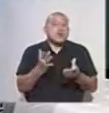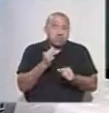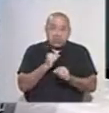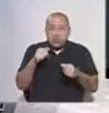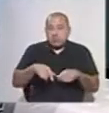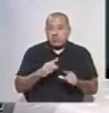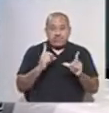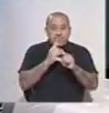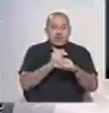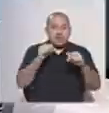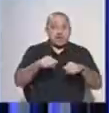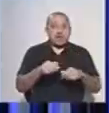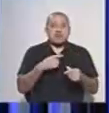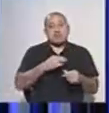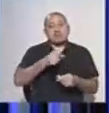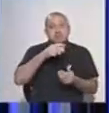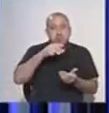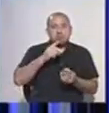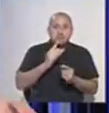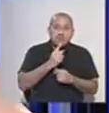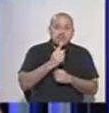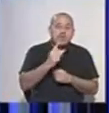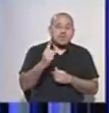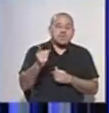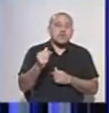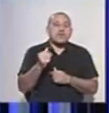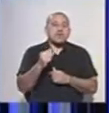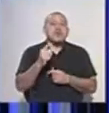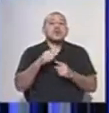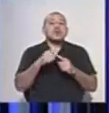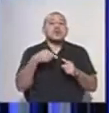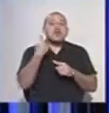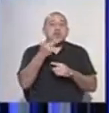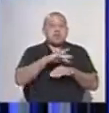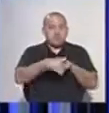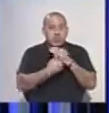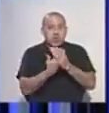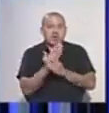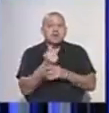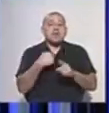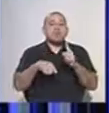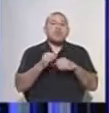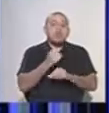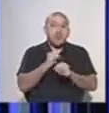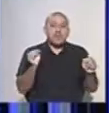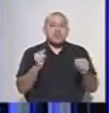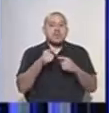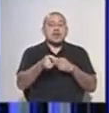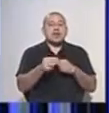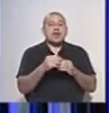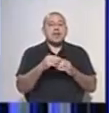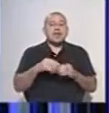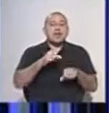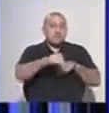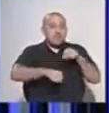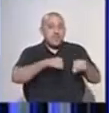acá, aquí no se te quiere dormir, yo tengo que madrugar mañana para la radio, pero podés ir pasar por el velódromo y te ves las últimas. Sí, y